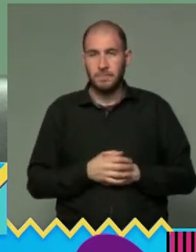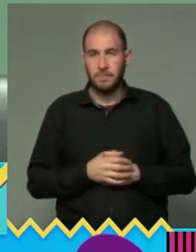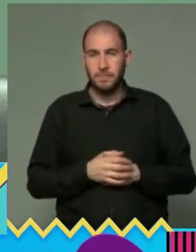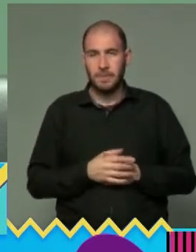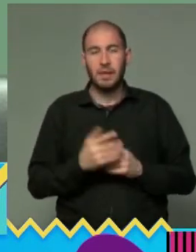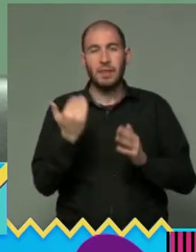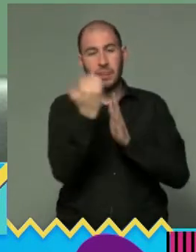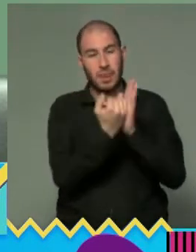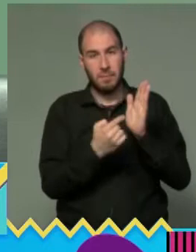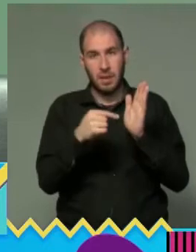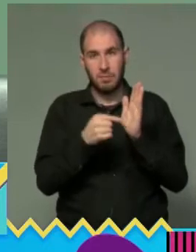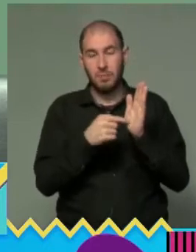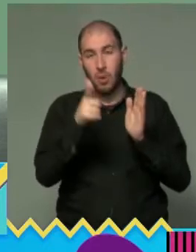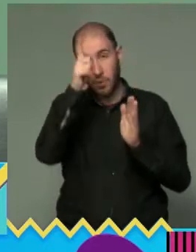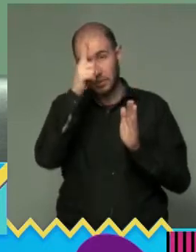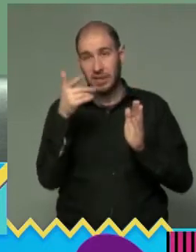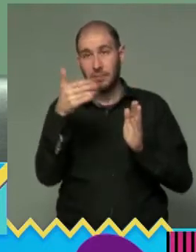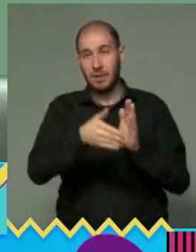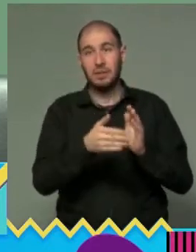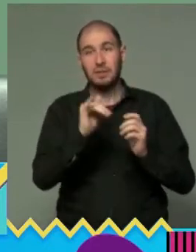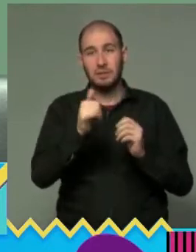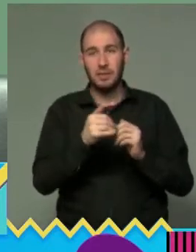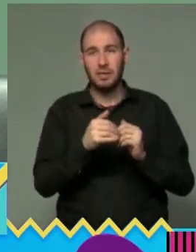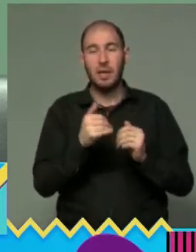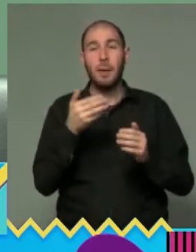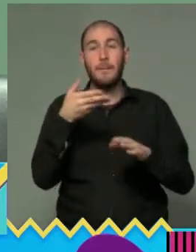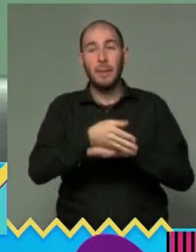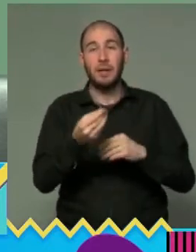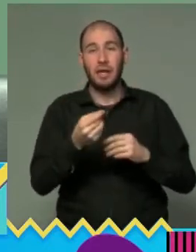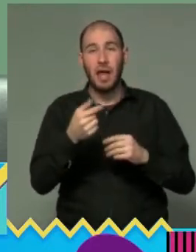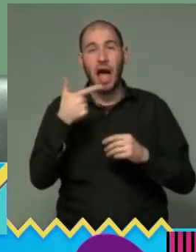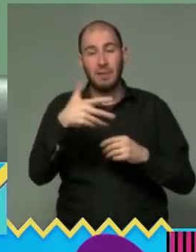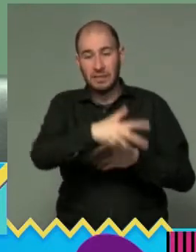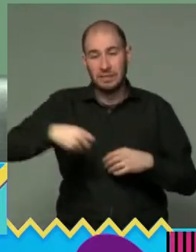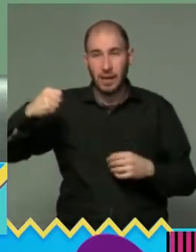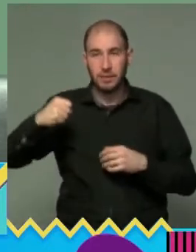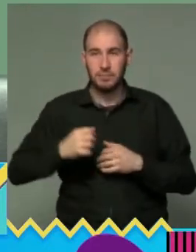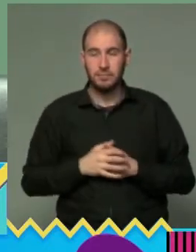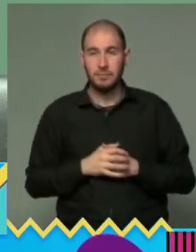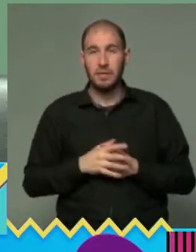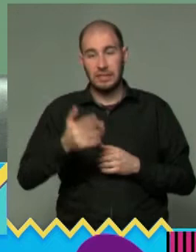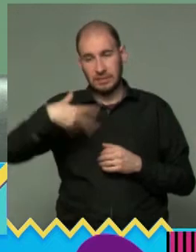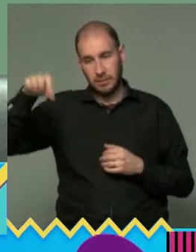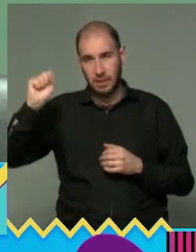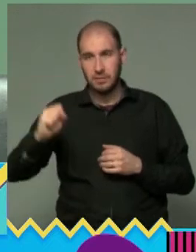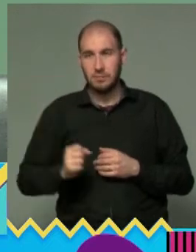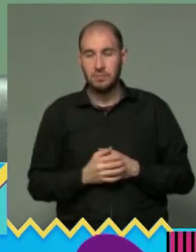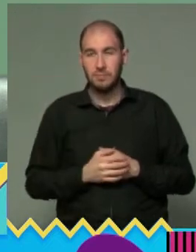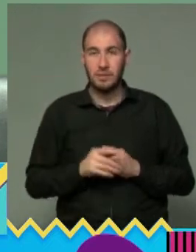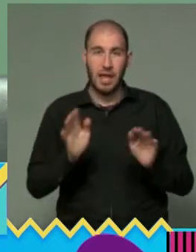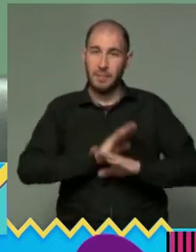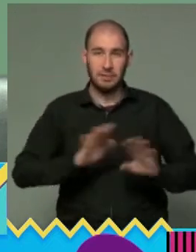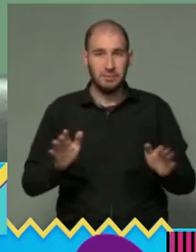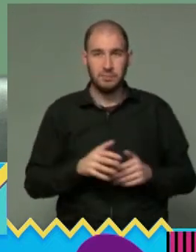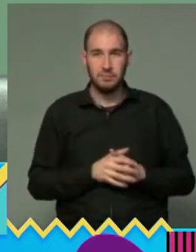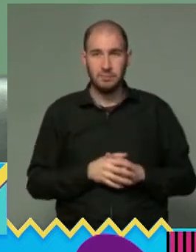en esos casos, si va la fuerza sí se pide el ingreso a la fuerza de seguridad para retirar el arma y llevársela, y nada más.